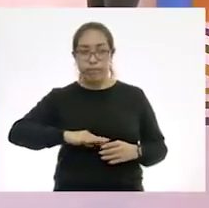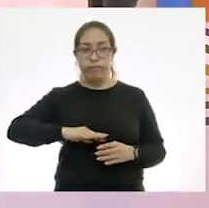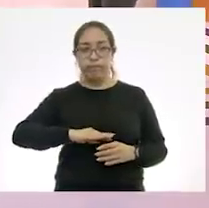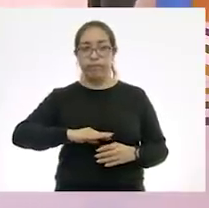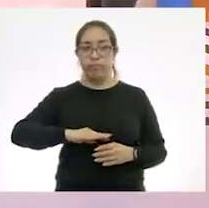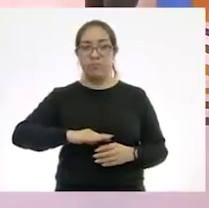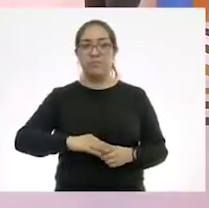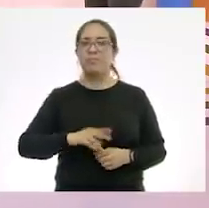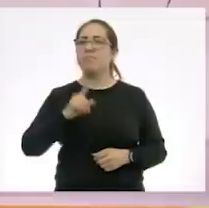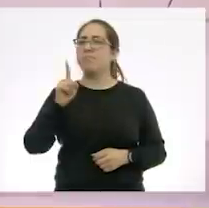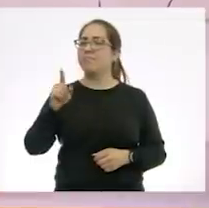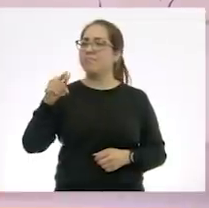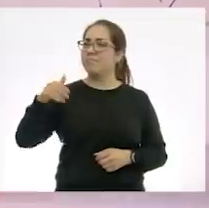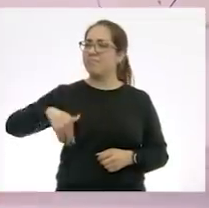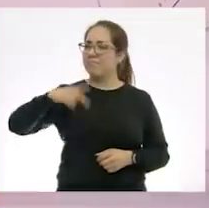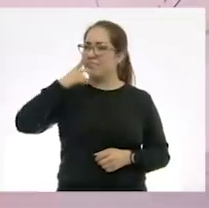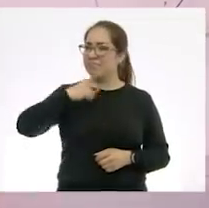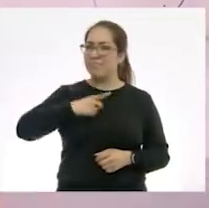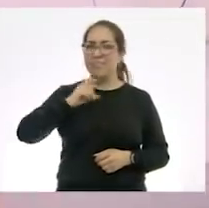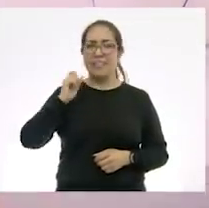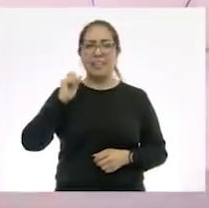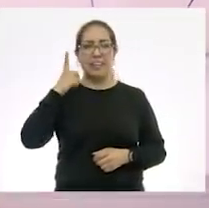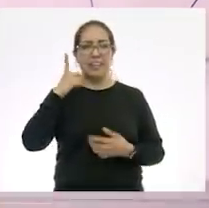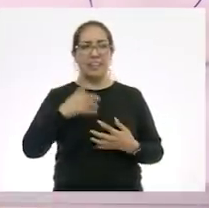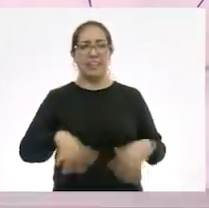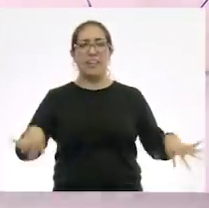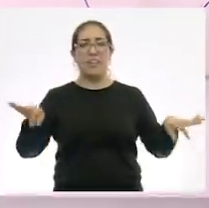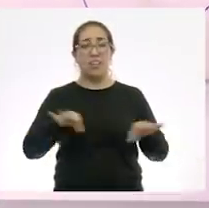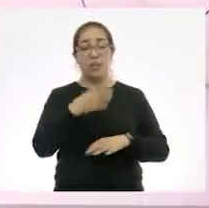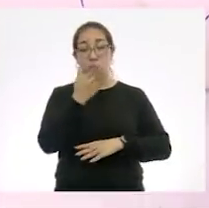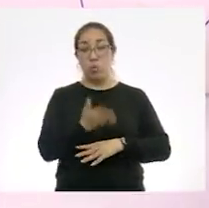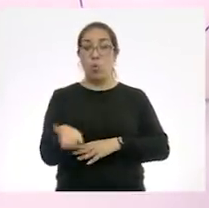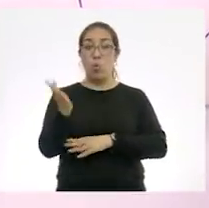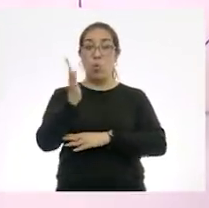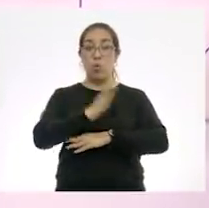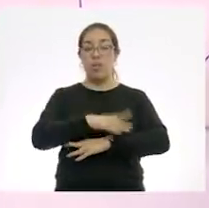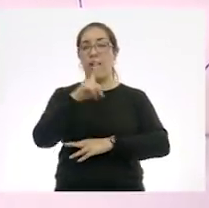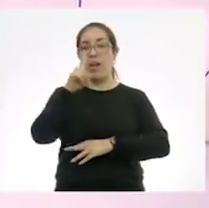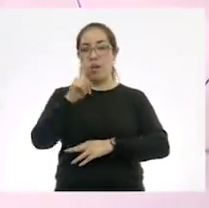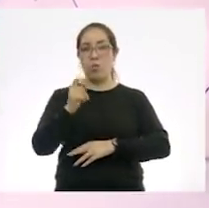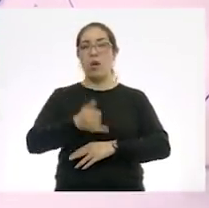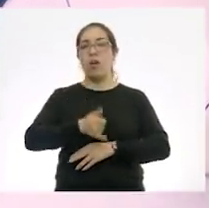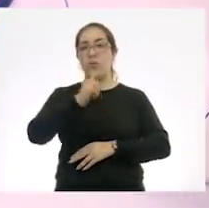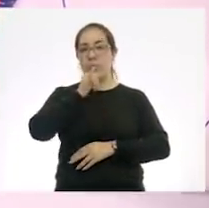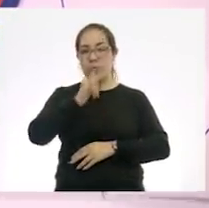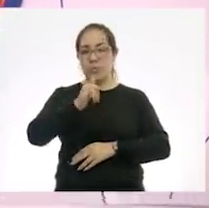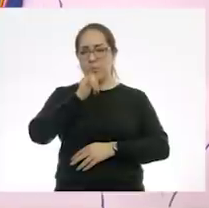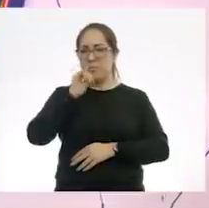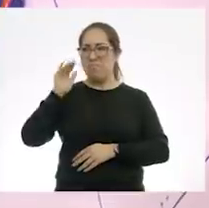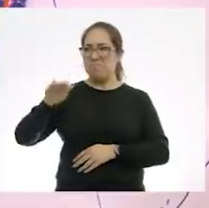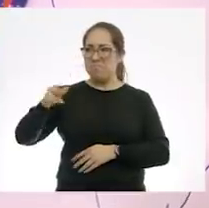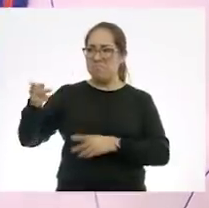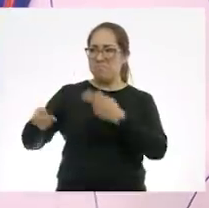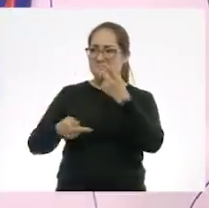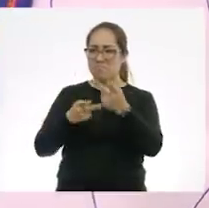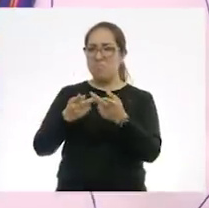Y acabas de decir algo importante, vas a estar tomando agua todo el día. ¿Qué cantidad de agua